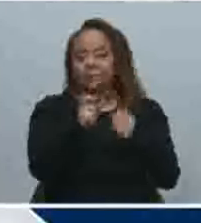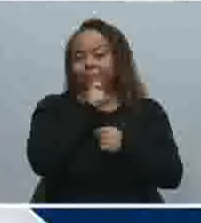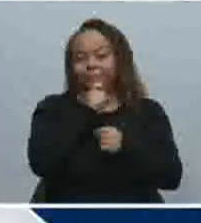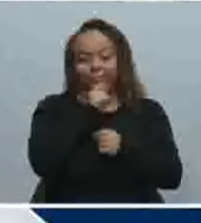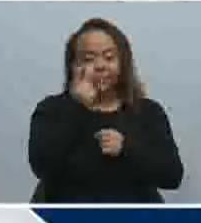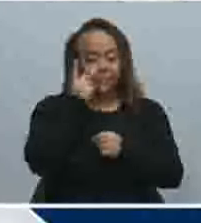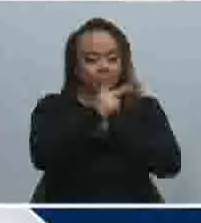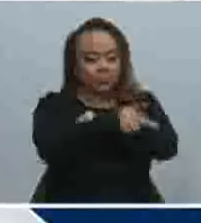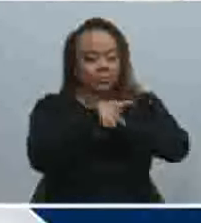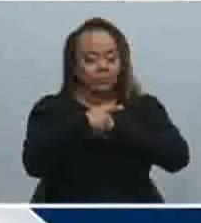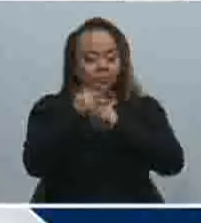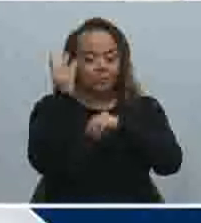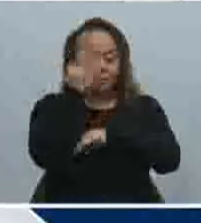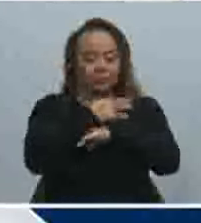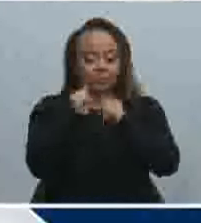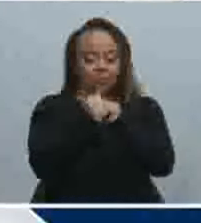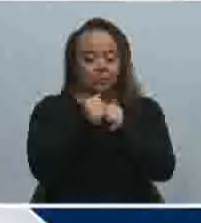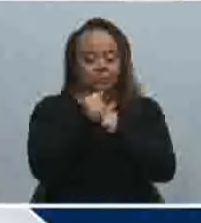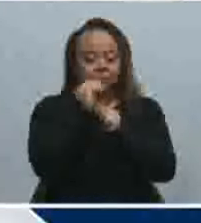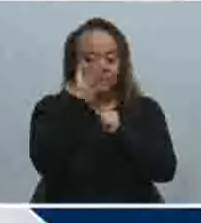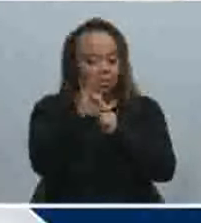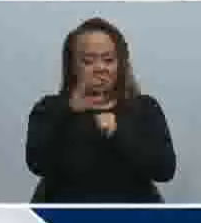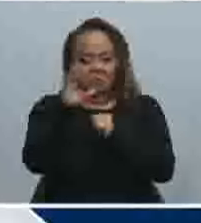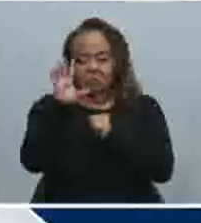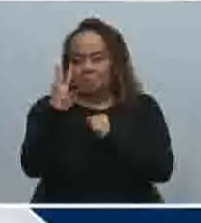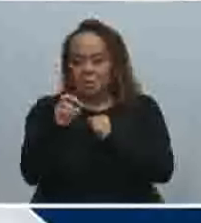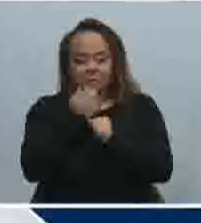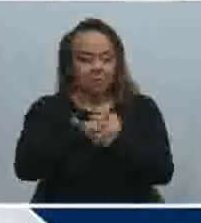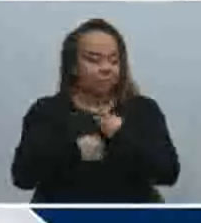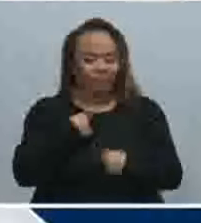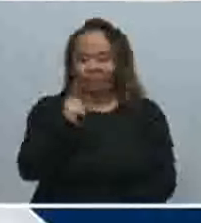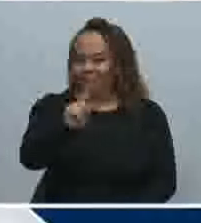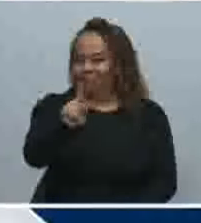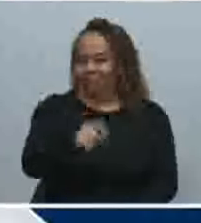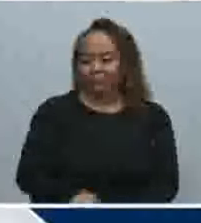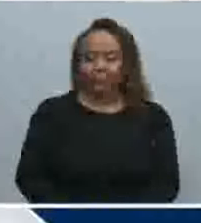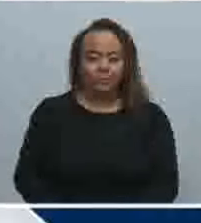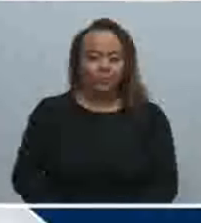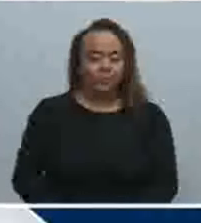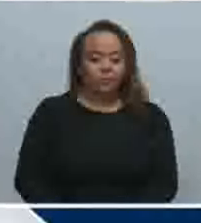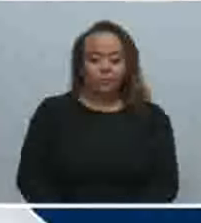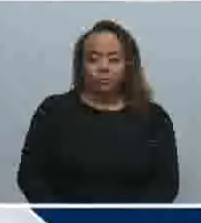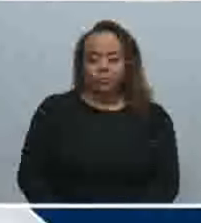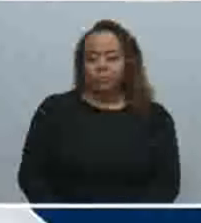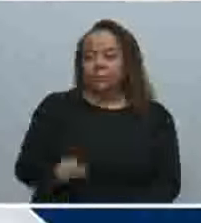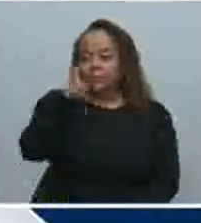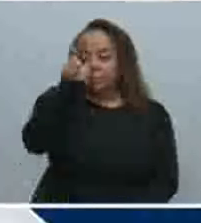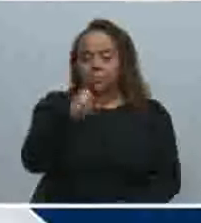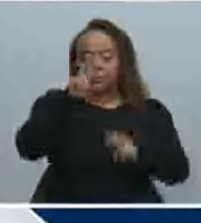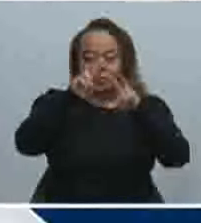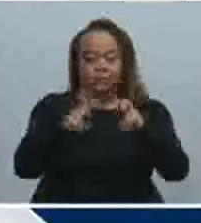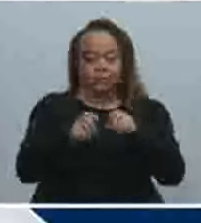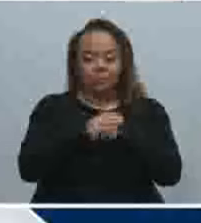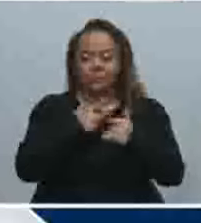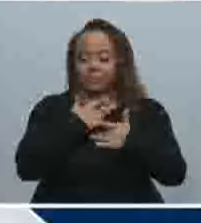puntarenas en la fecha 18 19 20 sufriendo eh o sea yo creo que van a ir saliendo esto es un análisis muy de